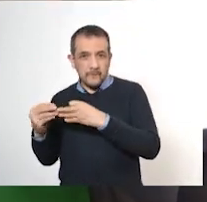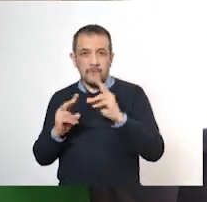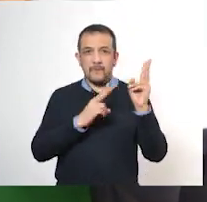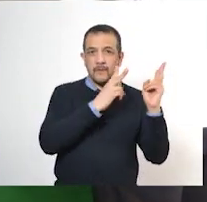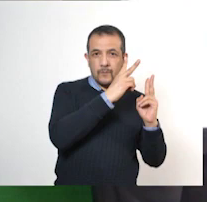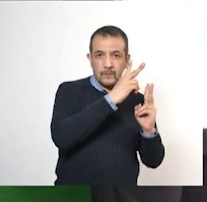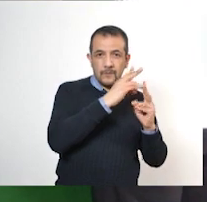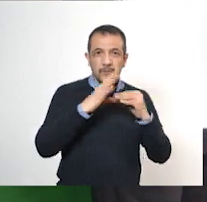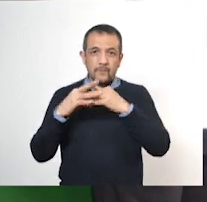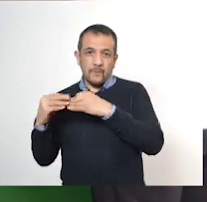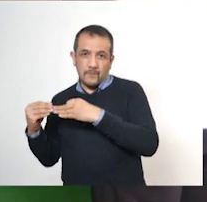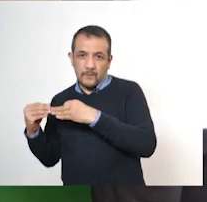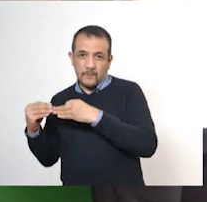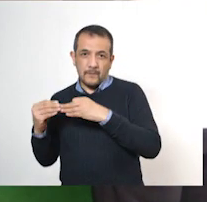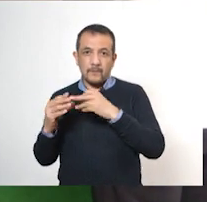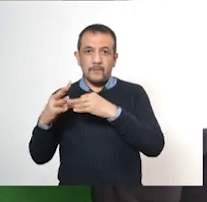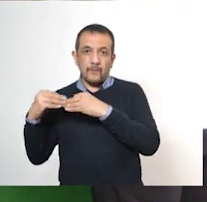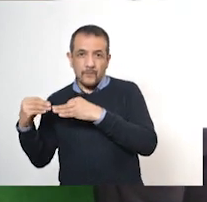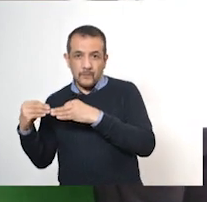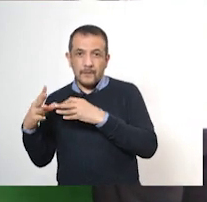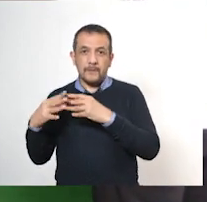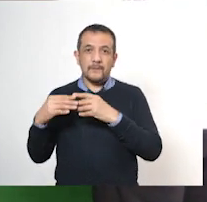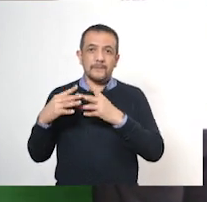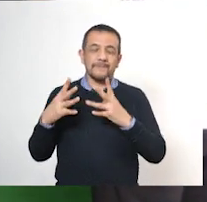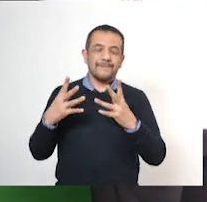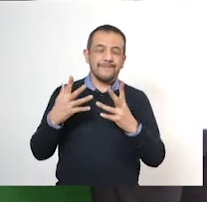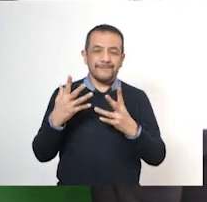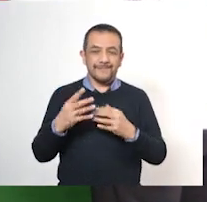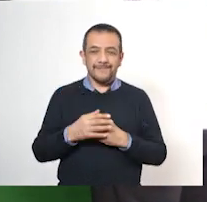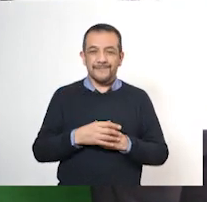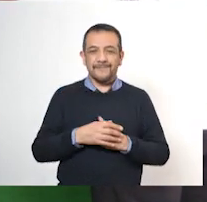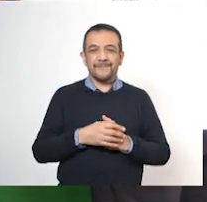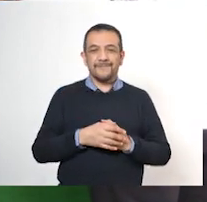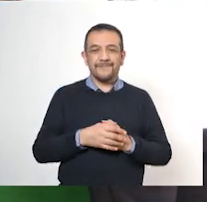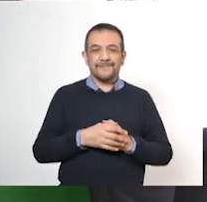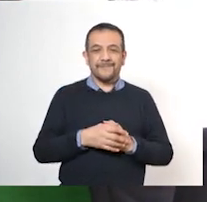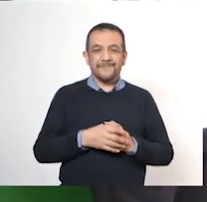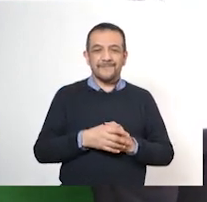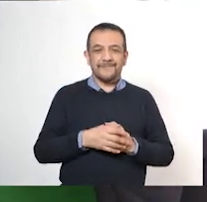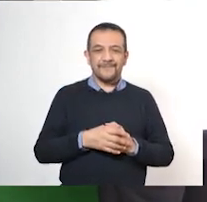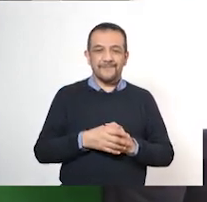frutas, verduras, frutas, frutas.